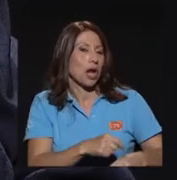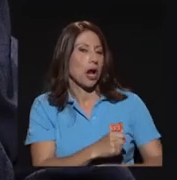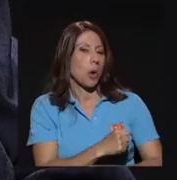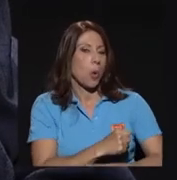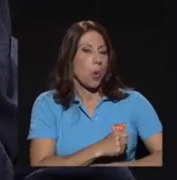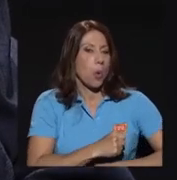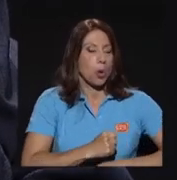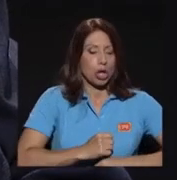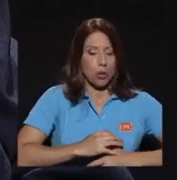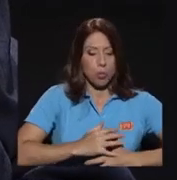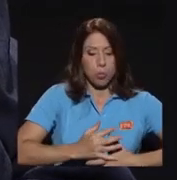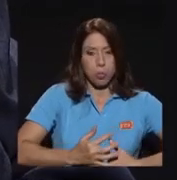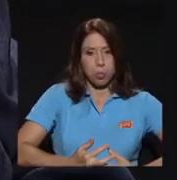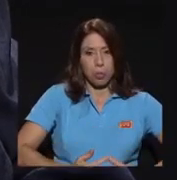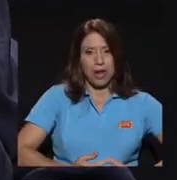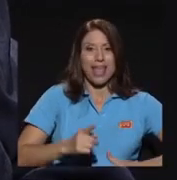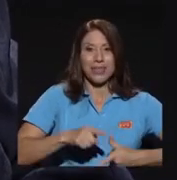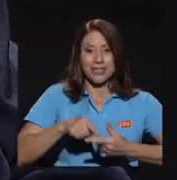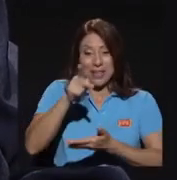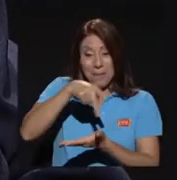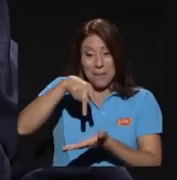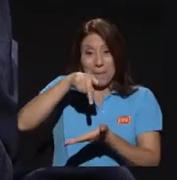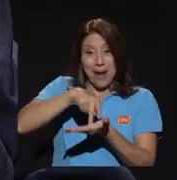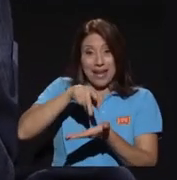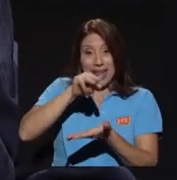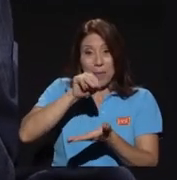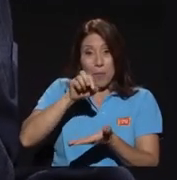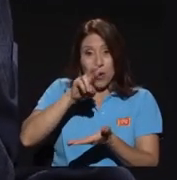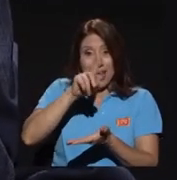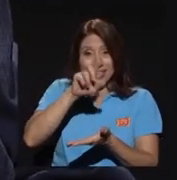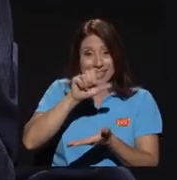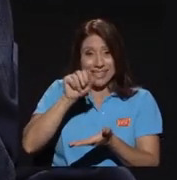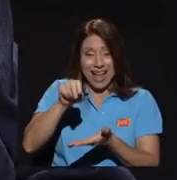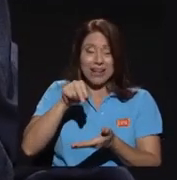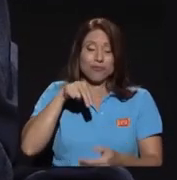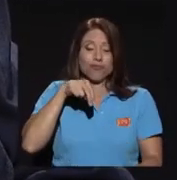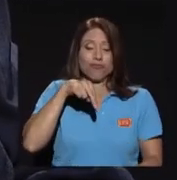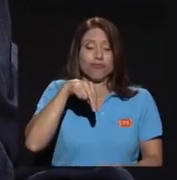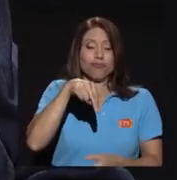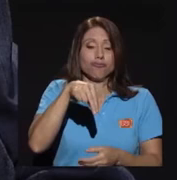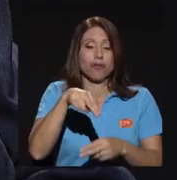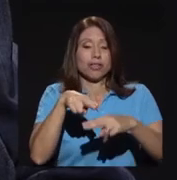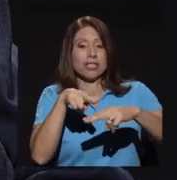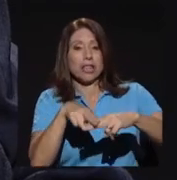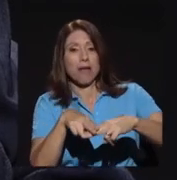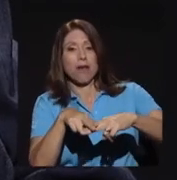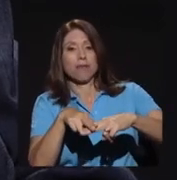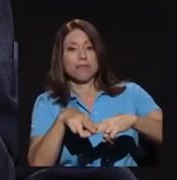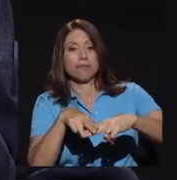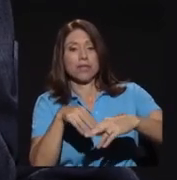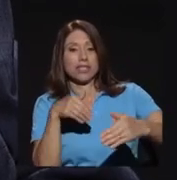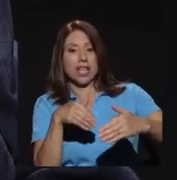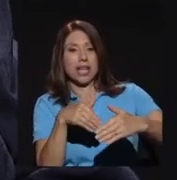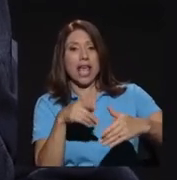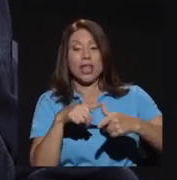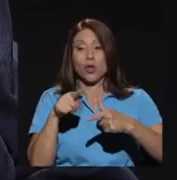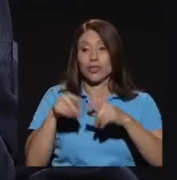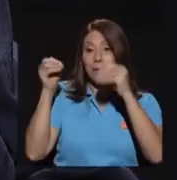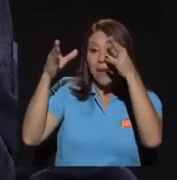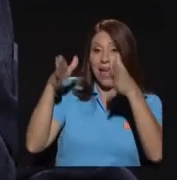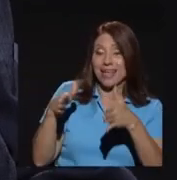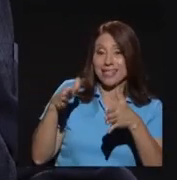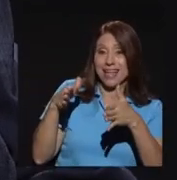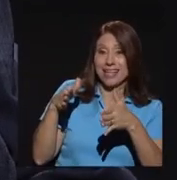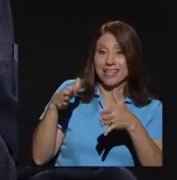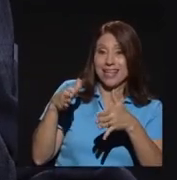del corazón cerca donde él vivía y que una vez las maestras de la escuela perú le dijeron a la directora de la